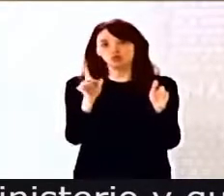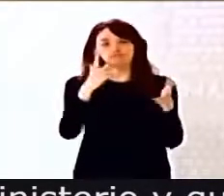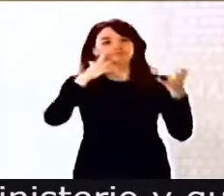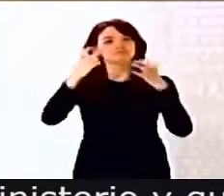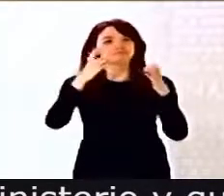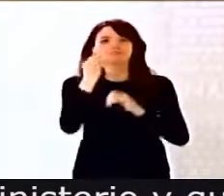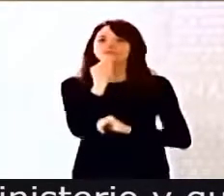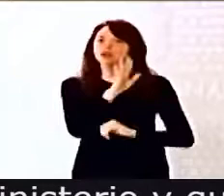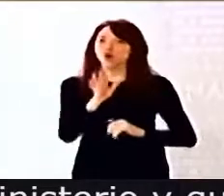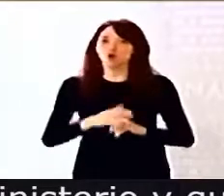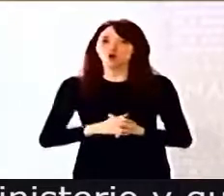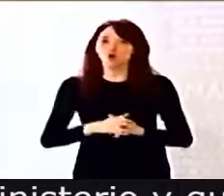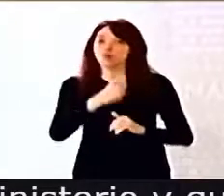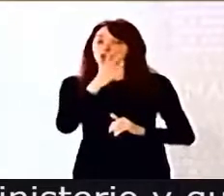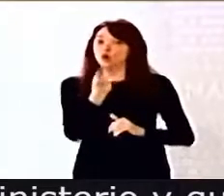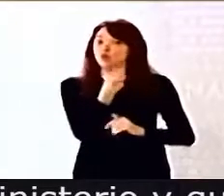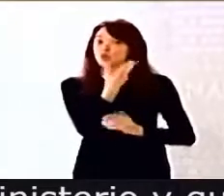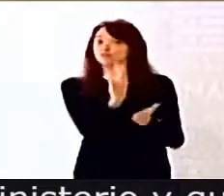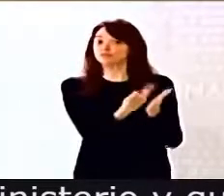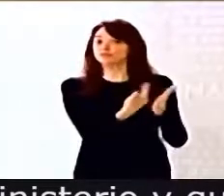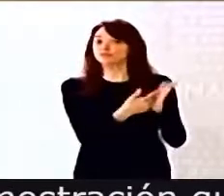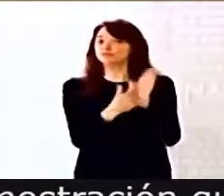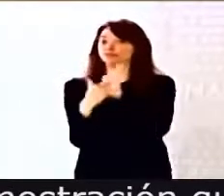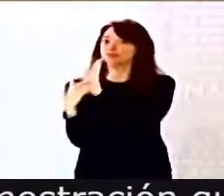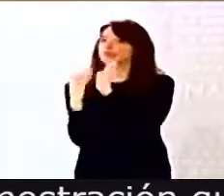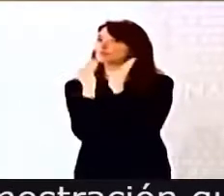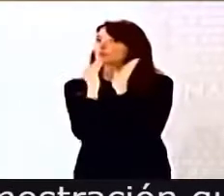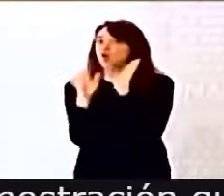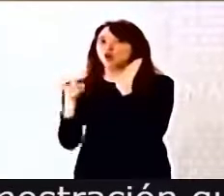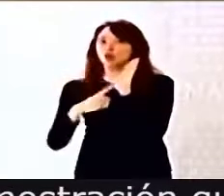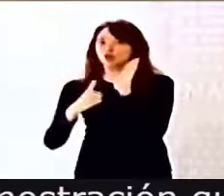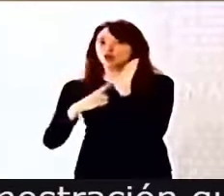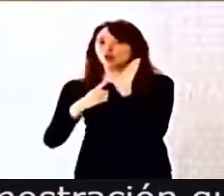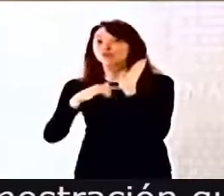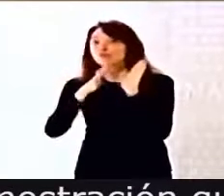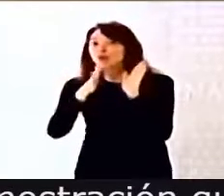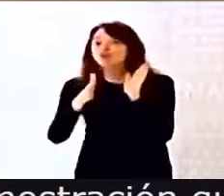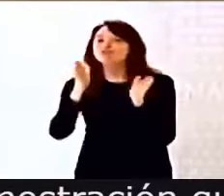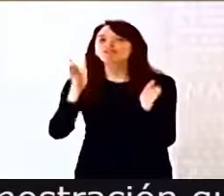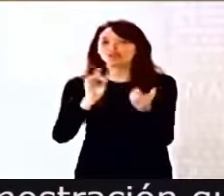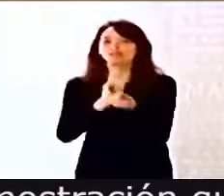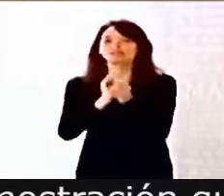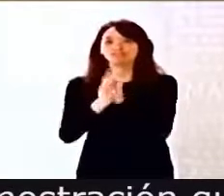datos eran útiles y que nuestros datos eran fiables no puede haber.